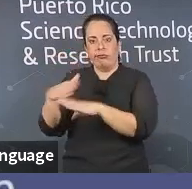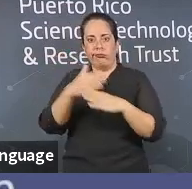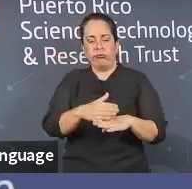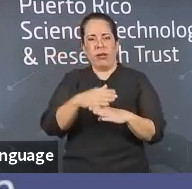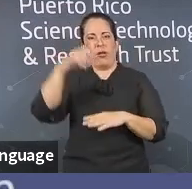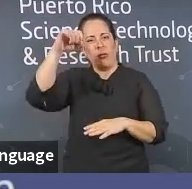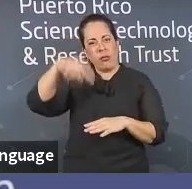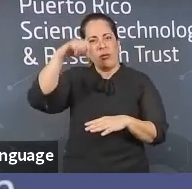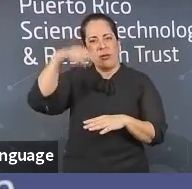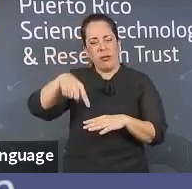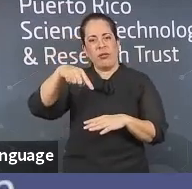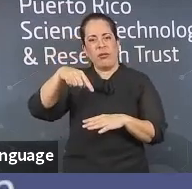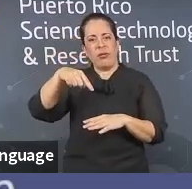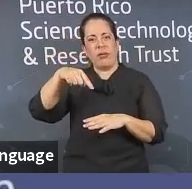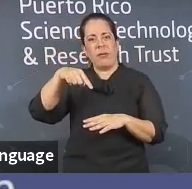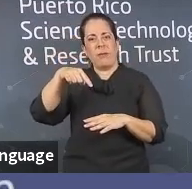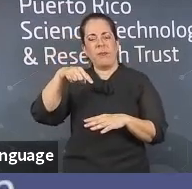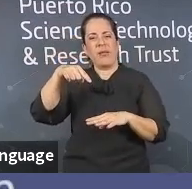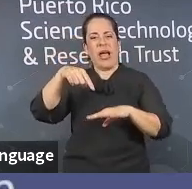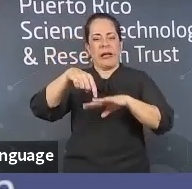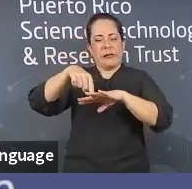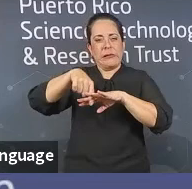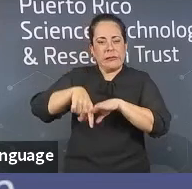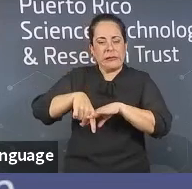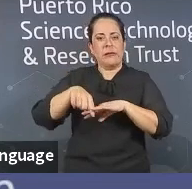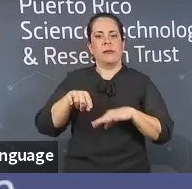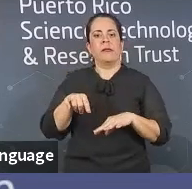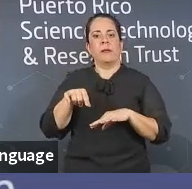por esta regla. Digamos que una de esas